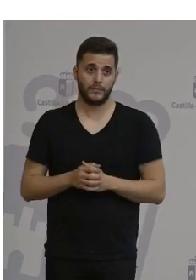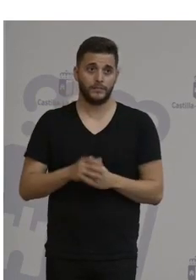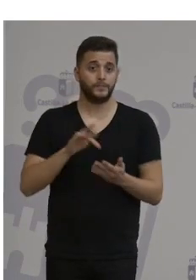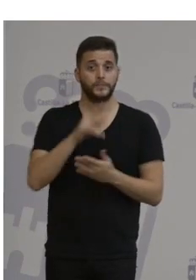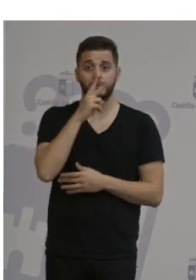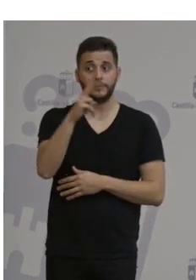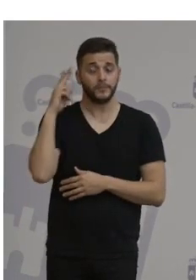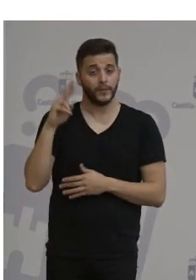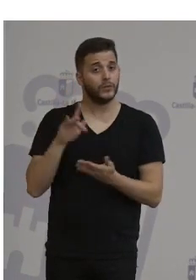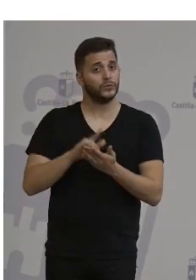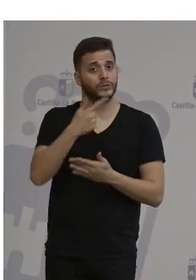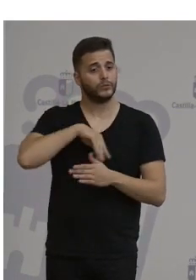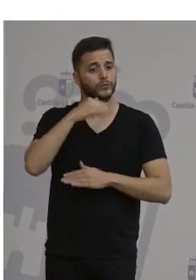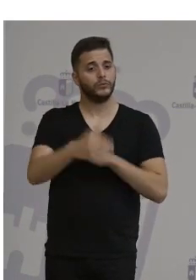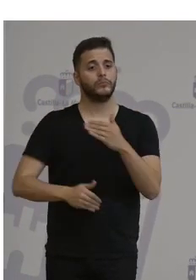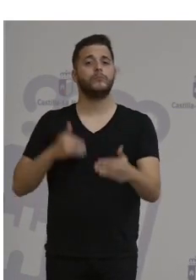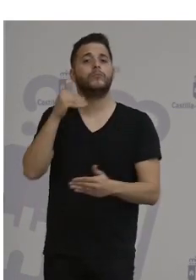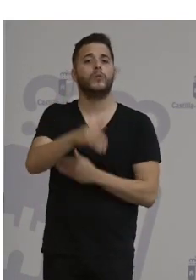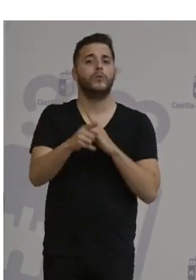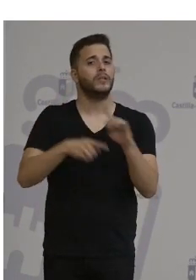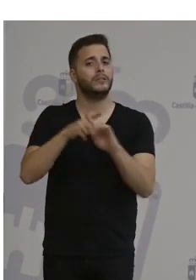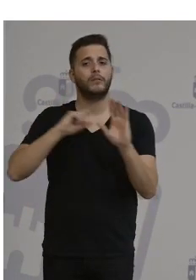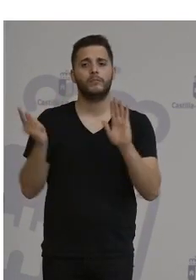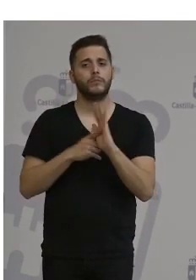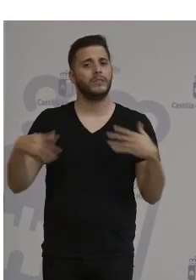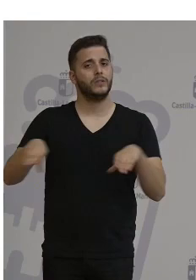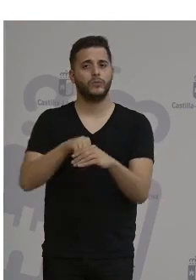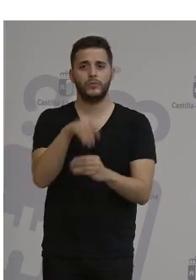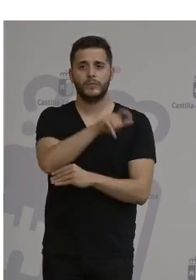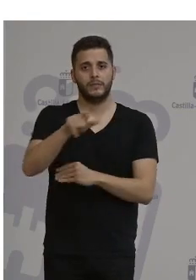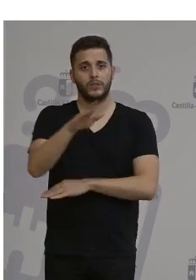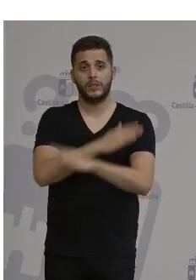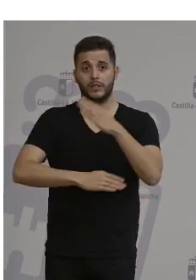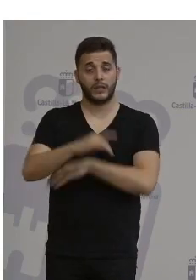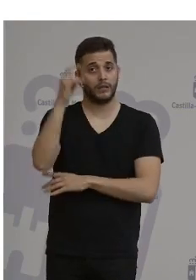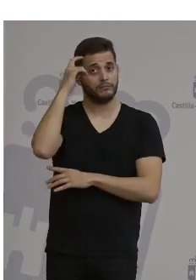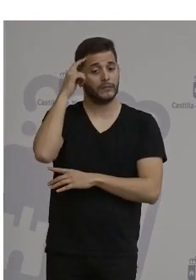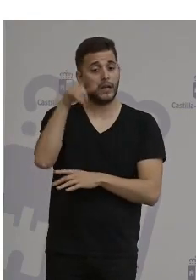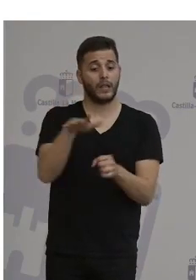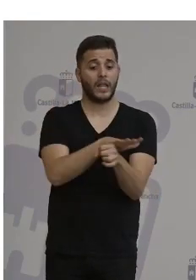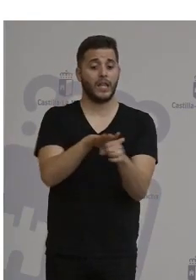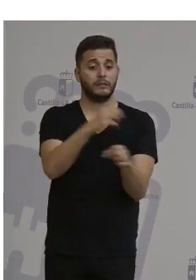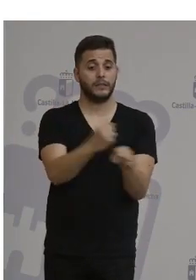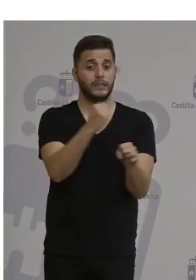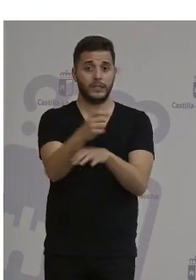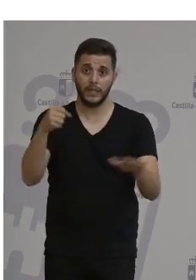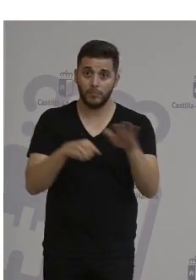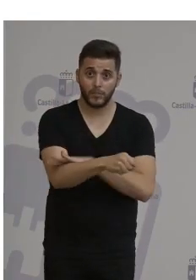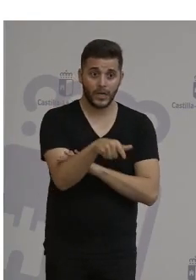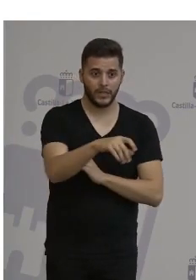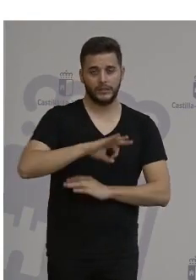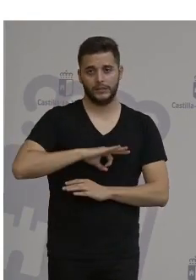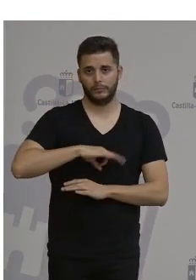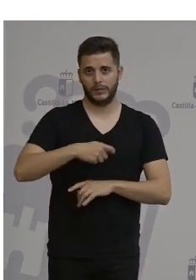años dimos un paso efectivo para la inclusión plena de las personas con discapacidad intelectual en el mundo laboral y en una institución como la Diputación